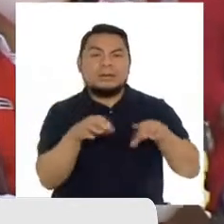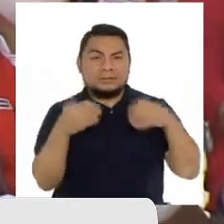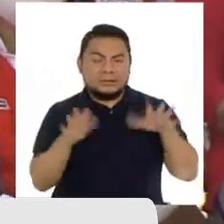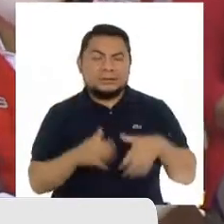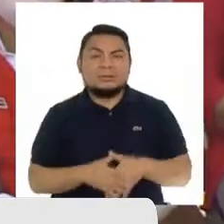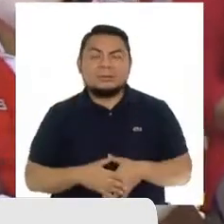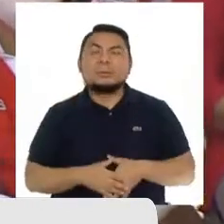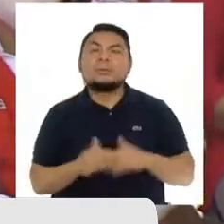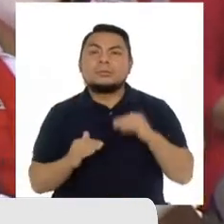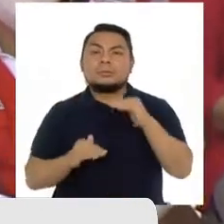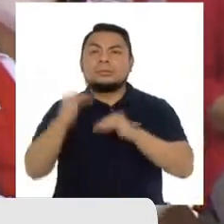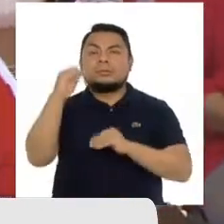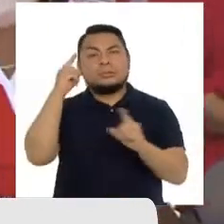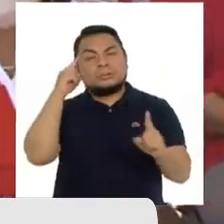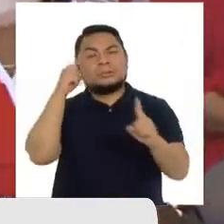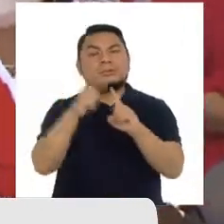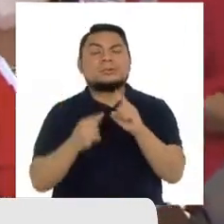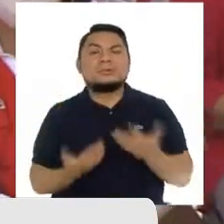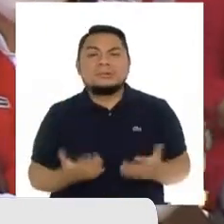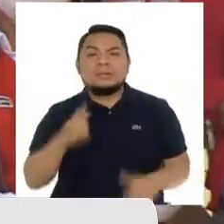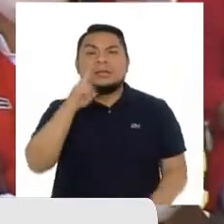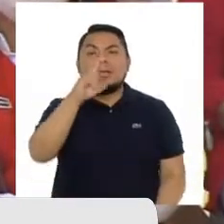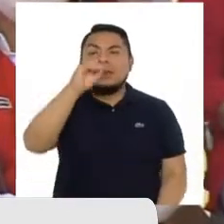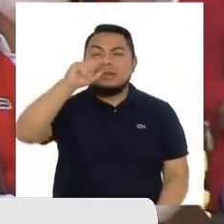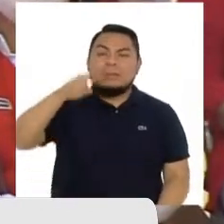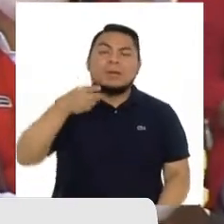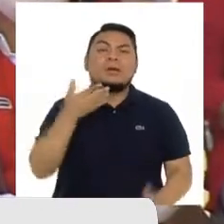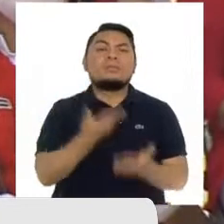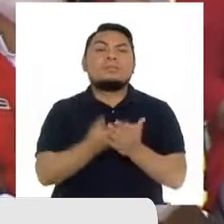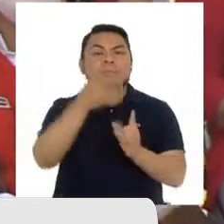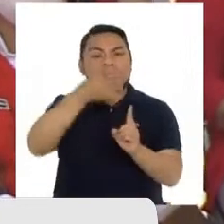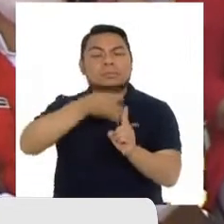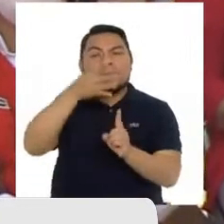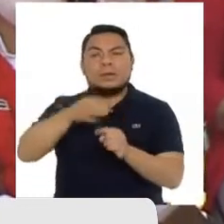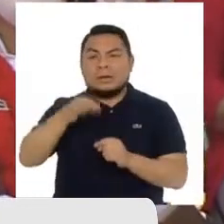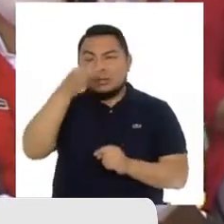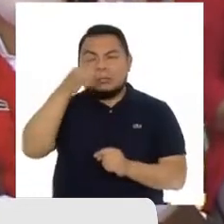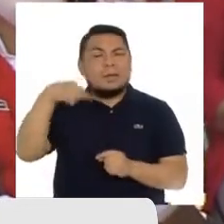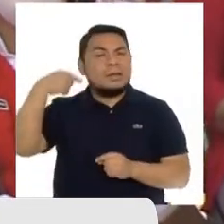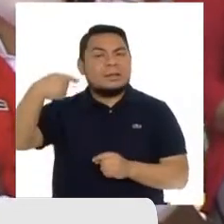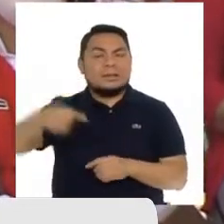superando la meta de 10.000 pruebas moleculares diarias